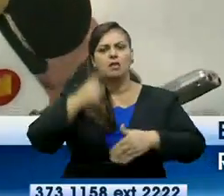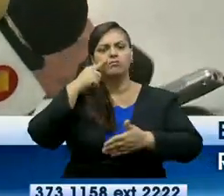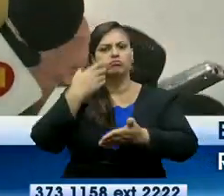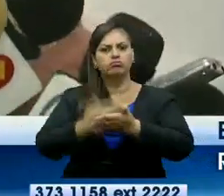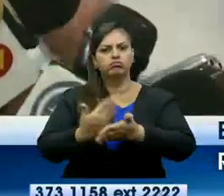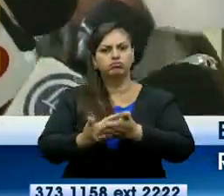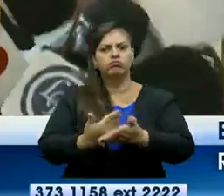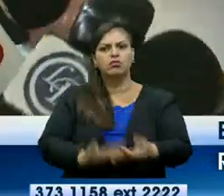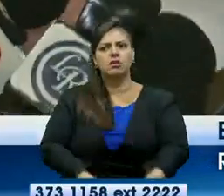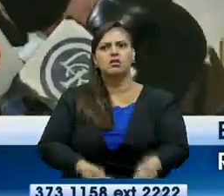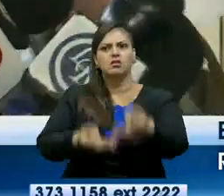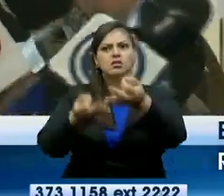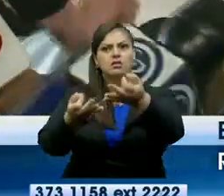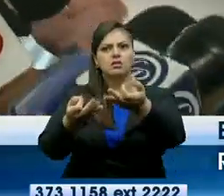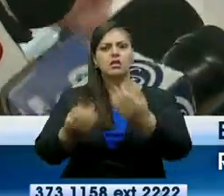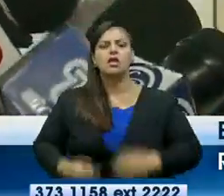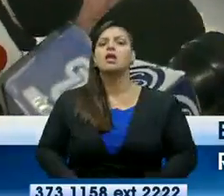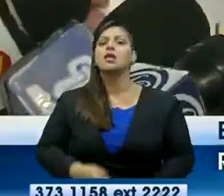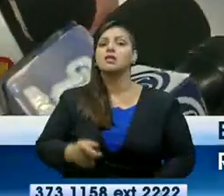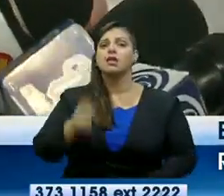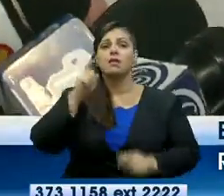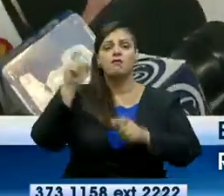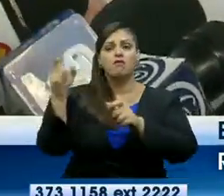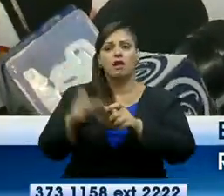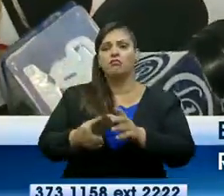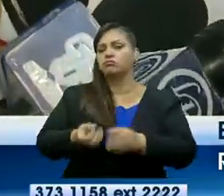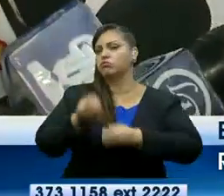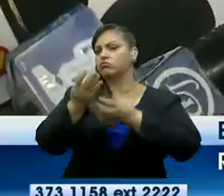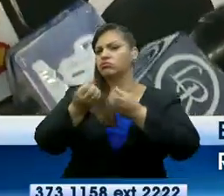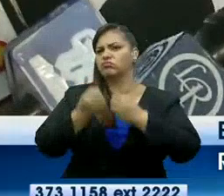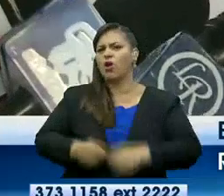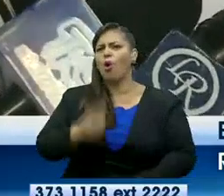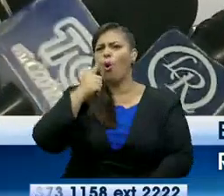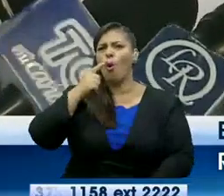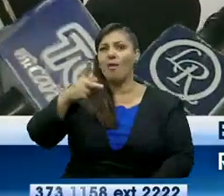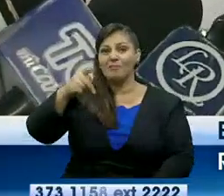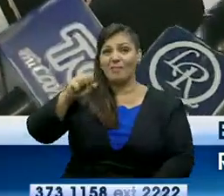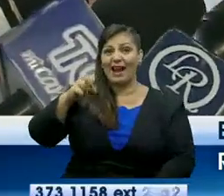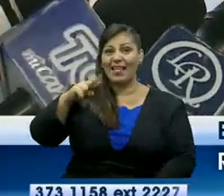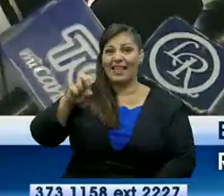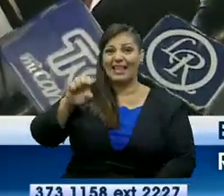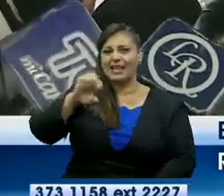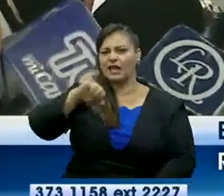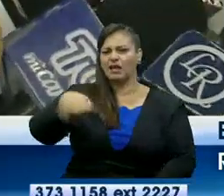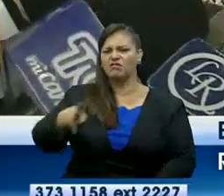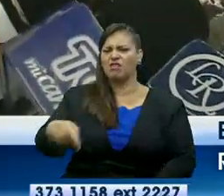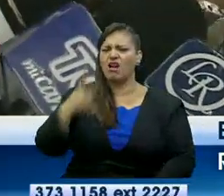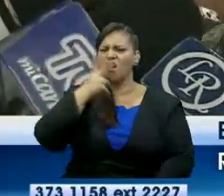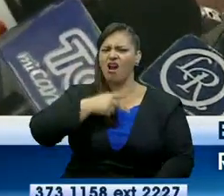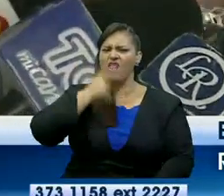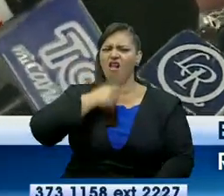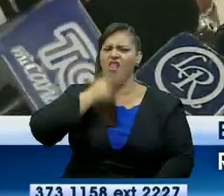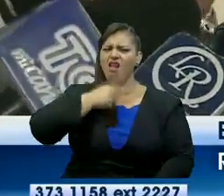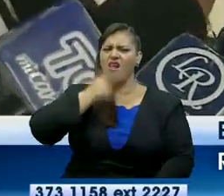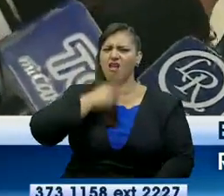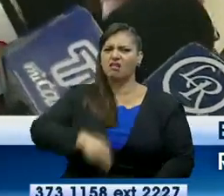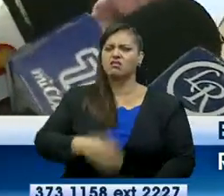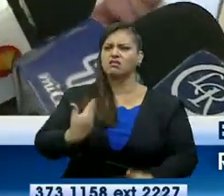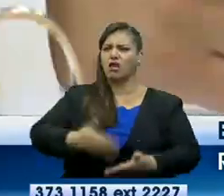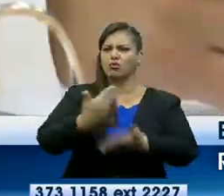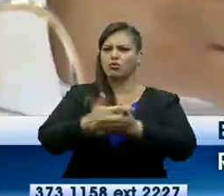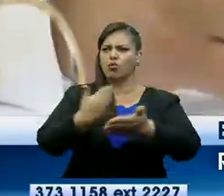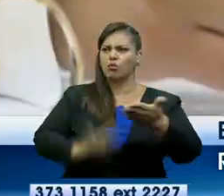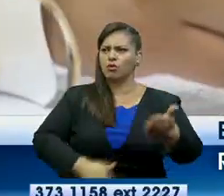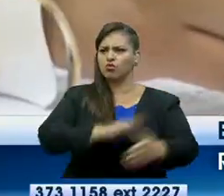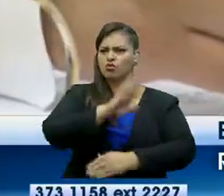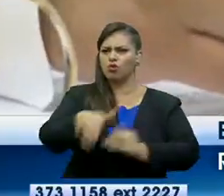el fiscal todas las mentiras que nuevamente el señor Pareja ha reiterado. Y se lo he demostrado con documentos.